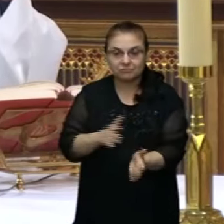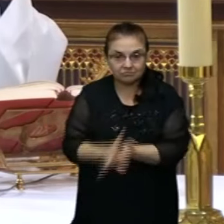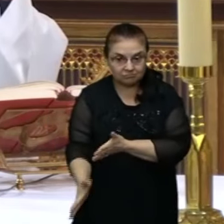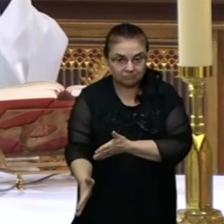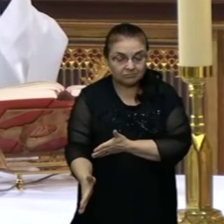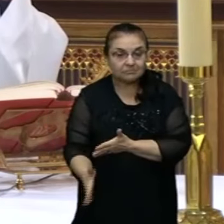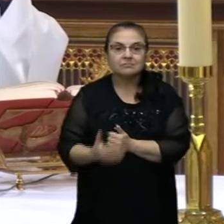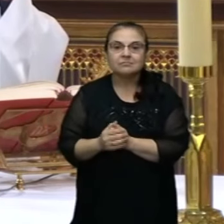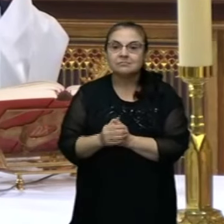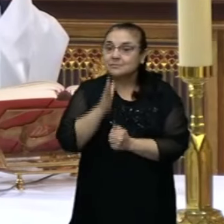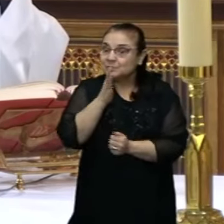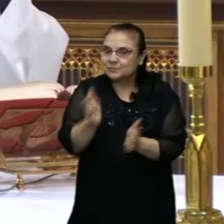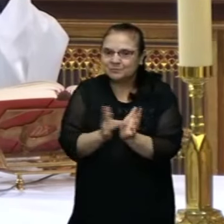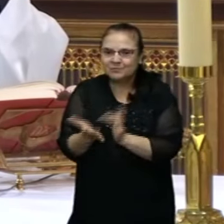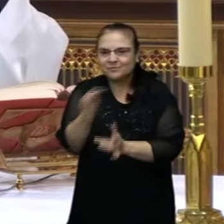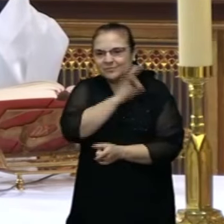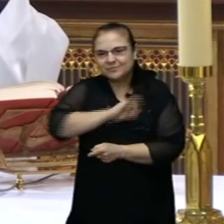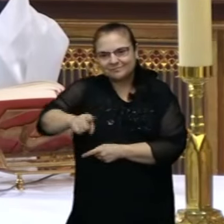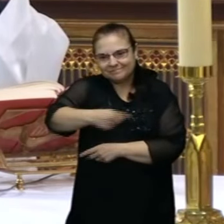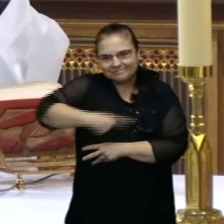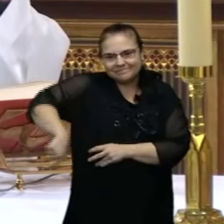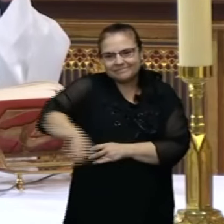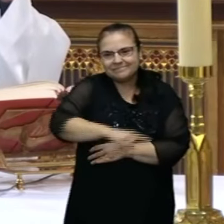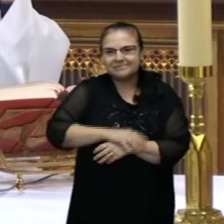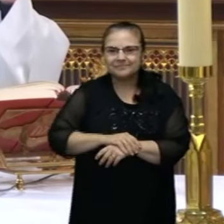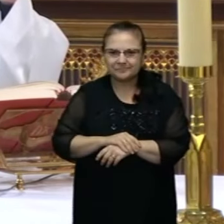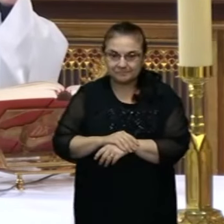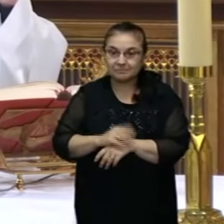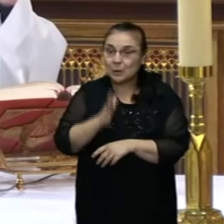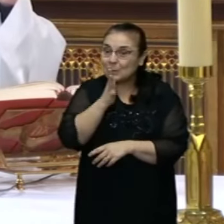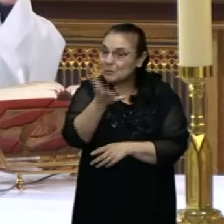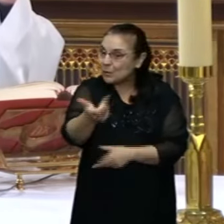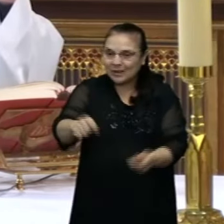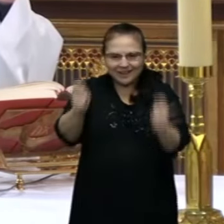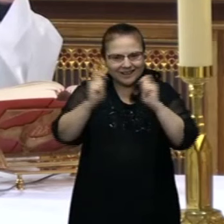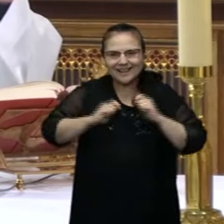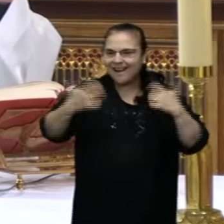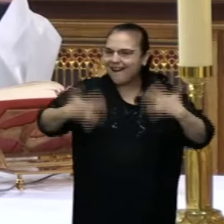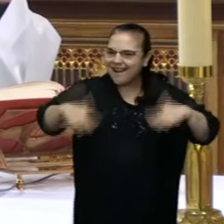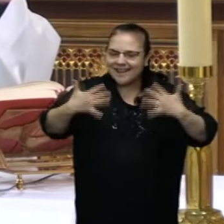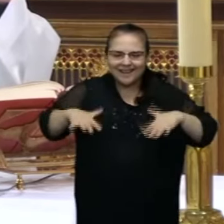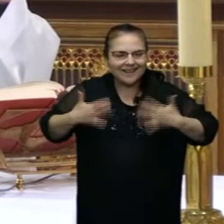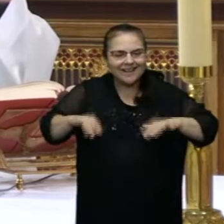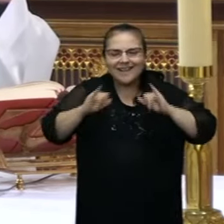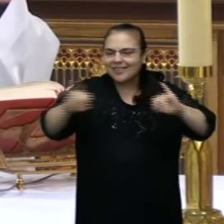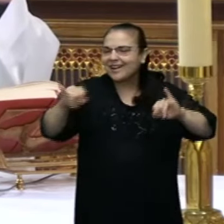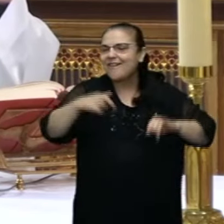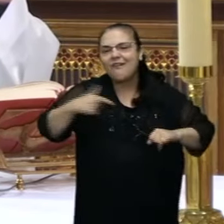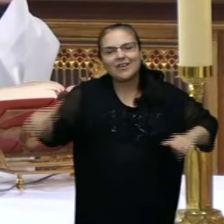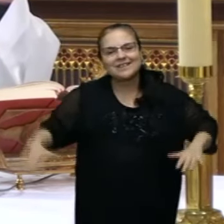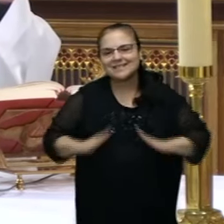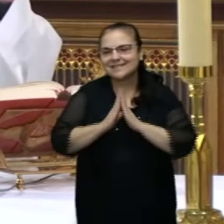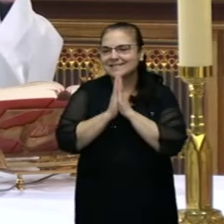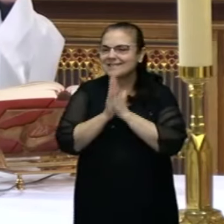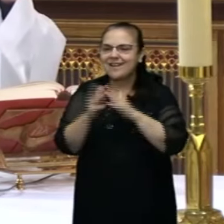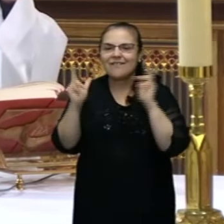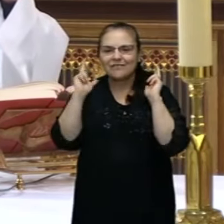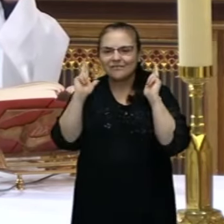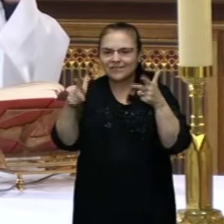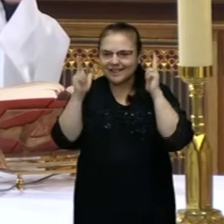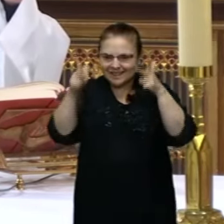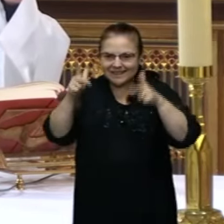Todopoderoso y Eterno, por Cristo, Señor nuestro. Porque nos concedes la alegría de celebrar hoy la fiesta de San Francisco de